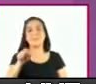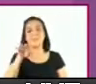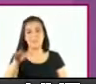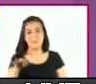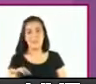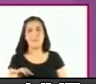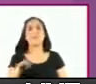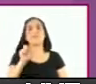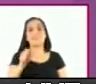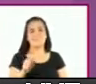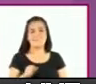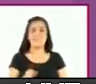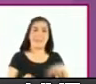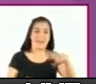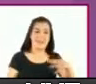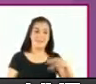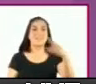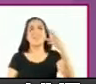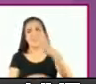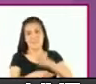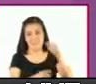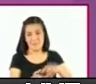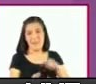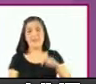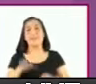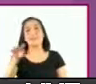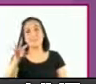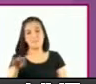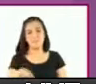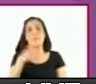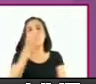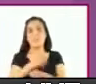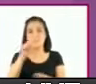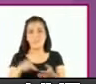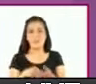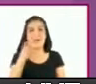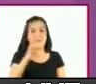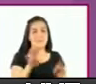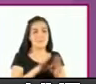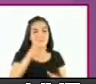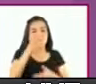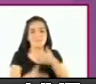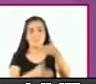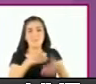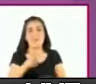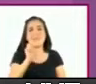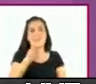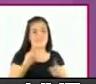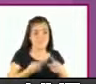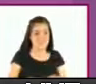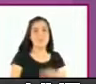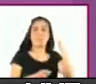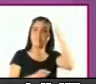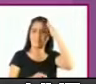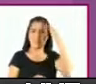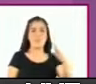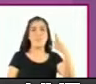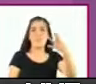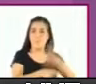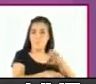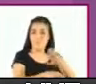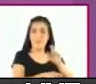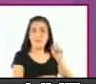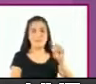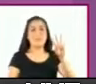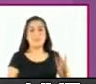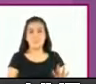19 es el cuarto término. Como puedes ver, esta sucesión inicia en 4. ¿Cuánto